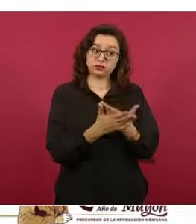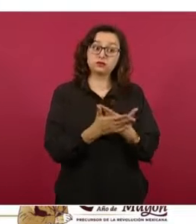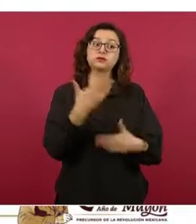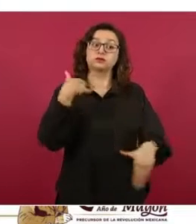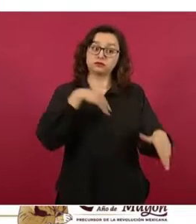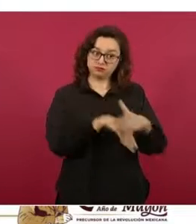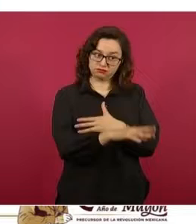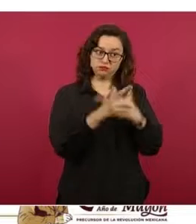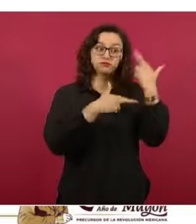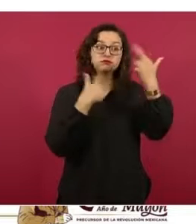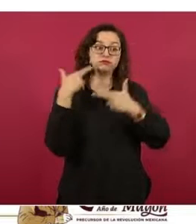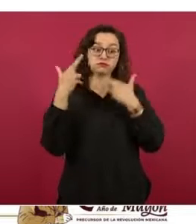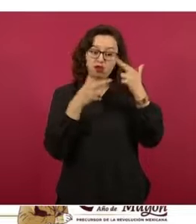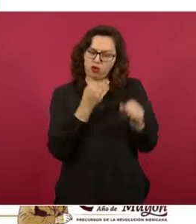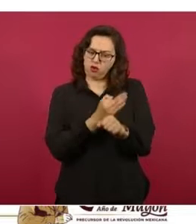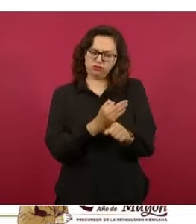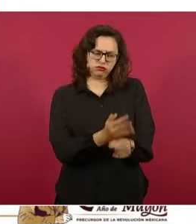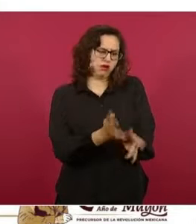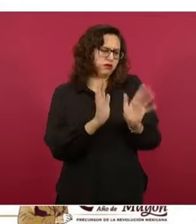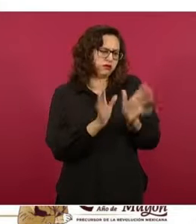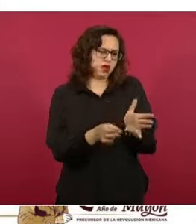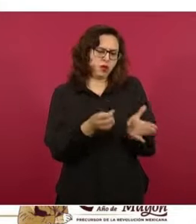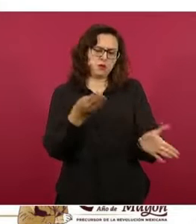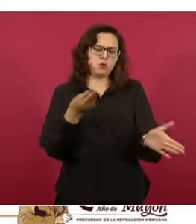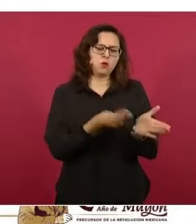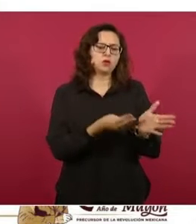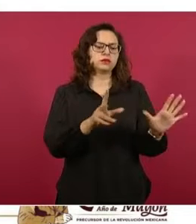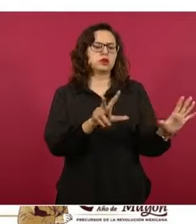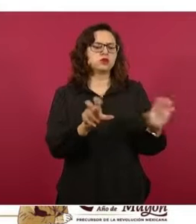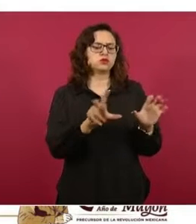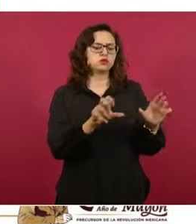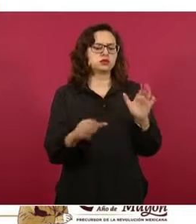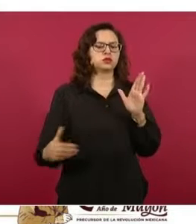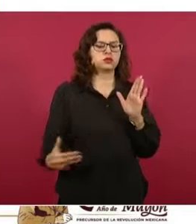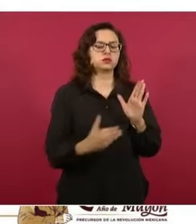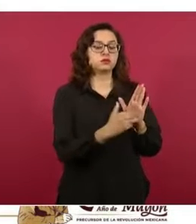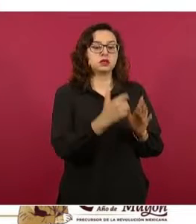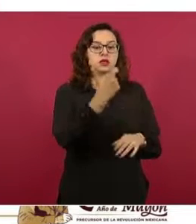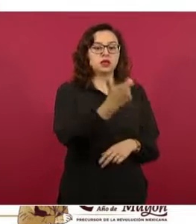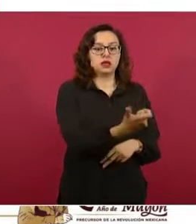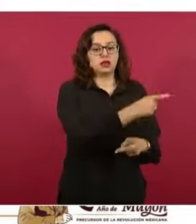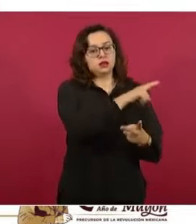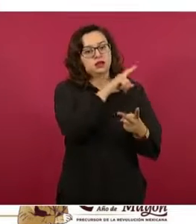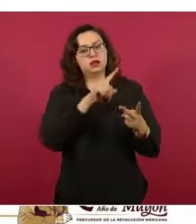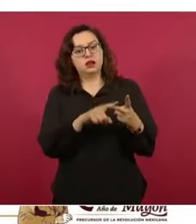multa de poquito más de 800 mil pesos. Y gasolinera